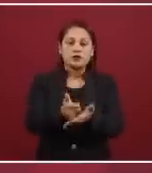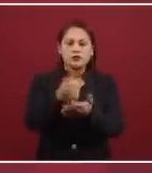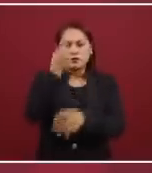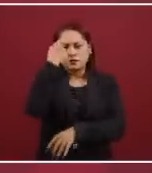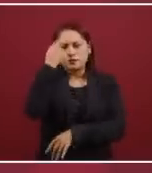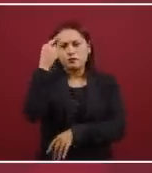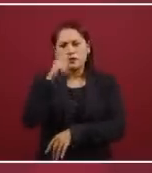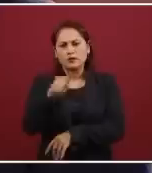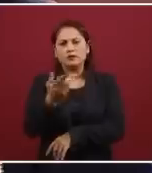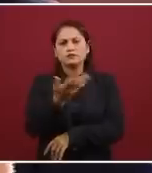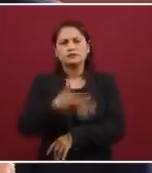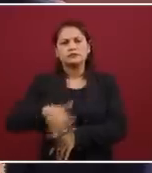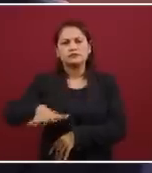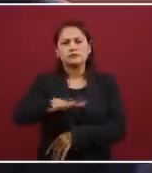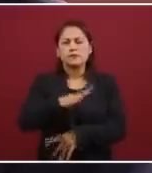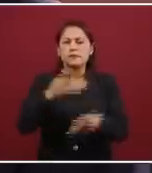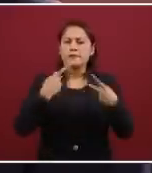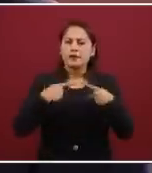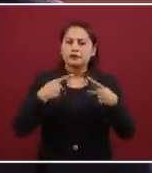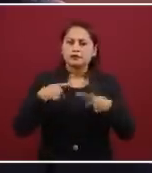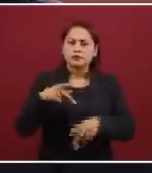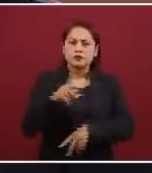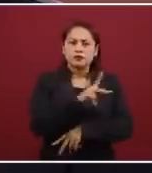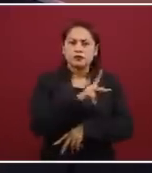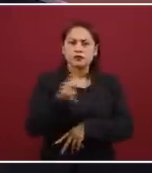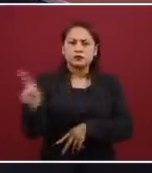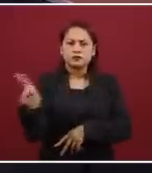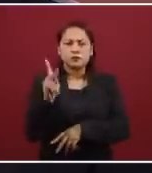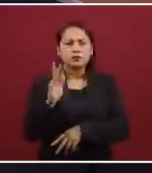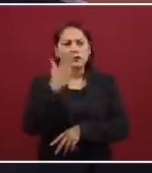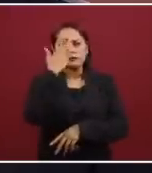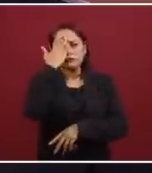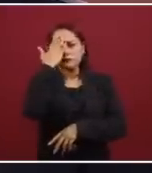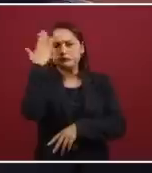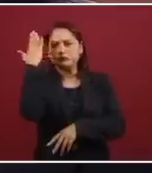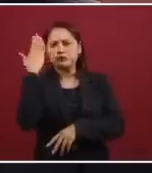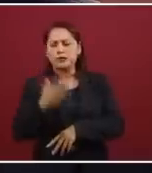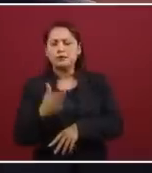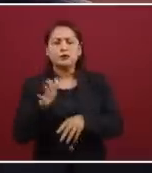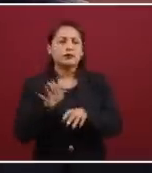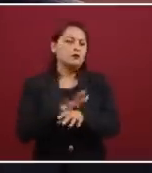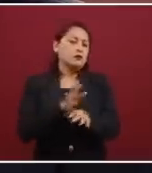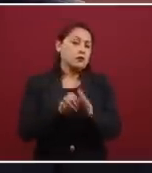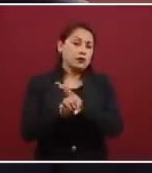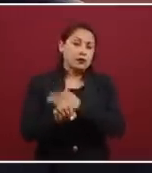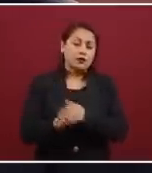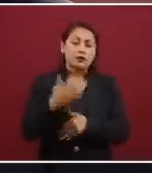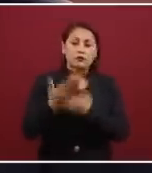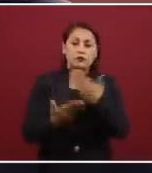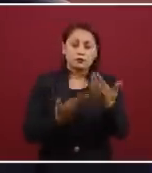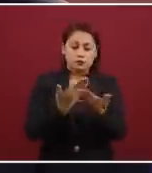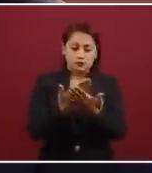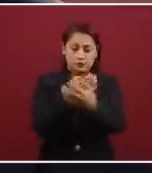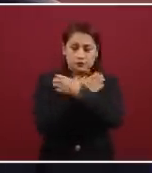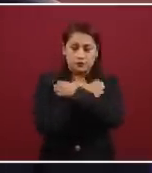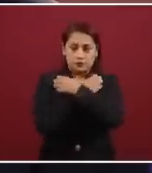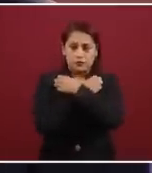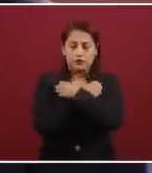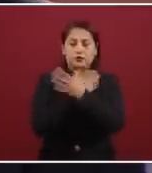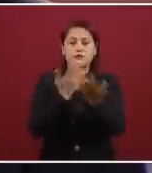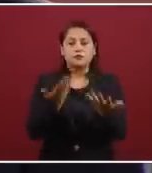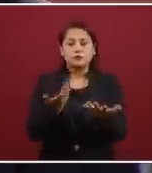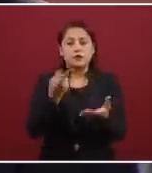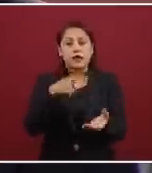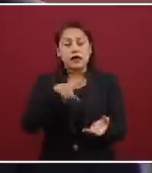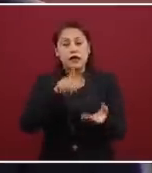de información de servicios educativos, por ejemplo, y en concreto, con la inclusión de nuevos